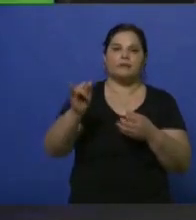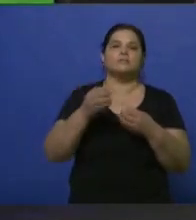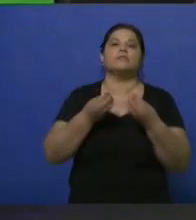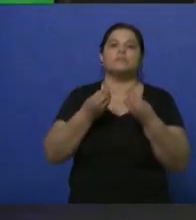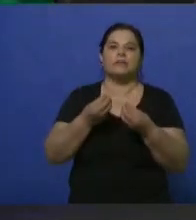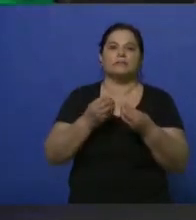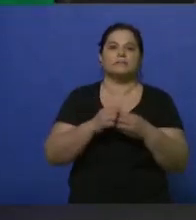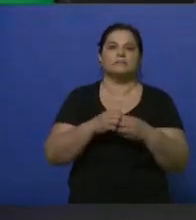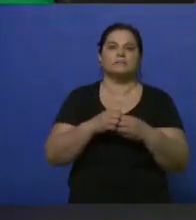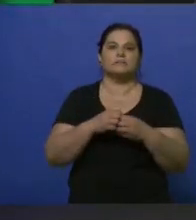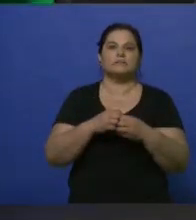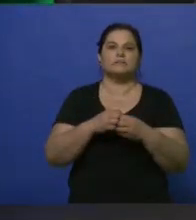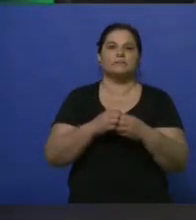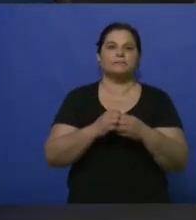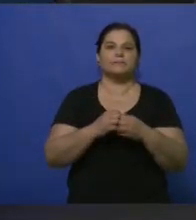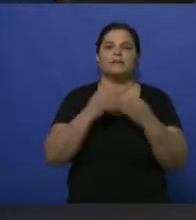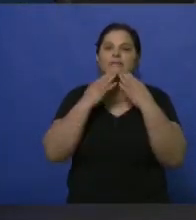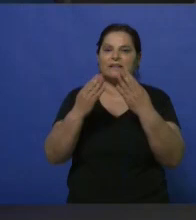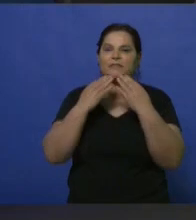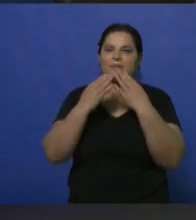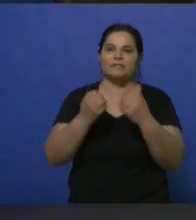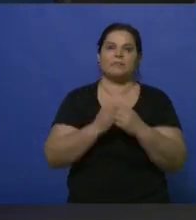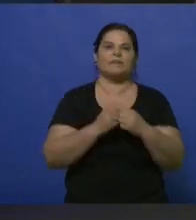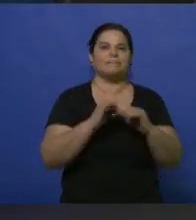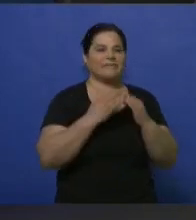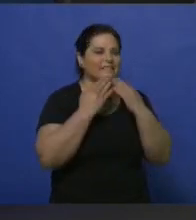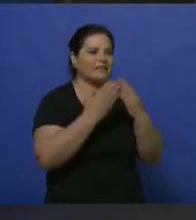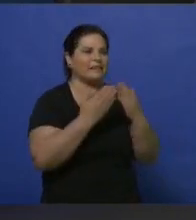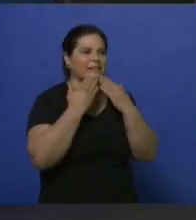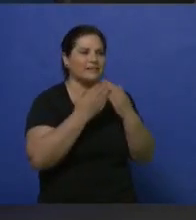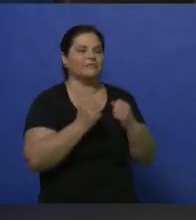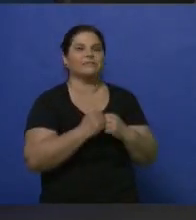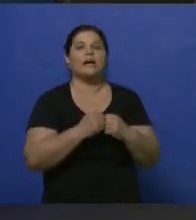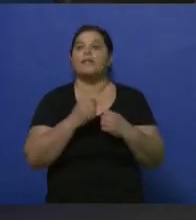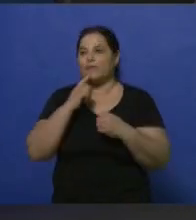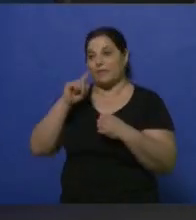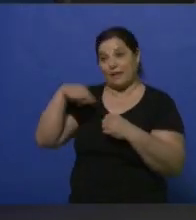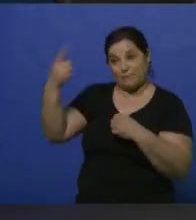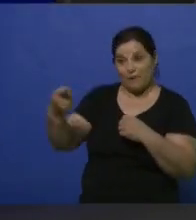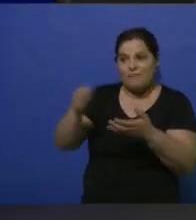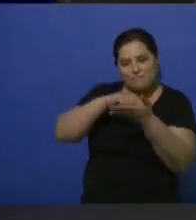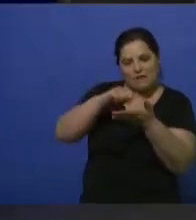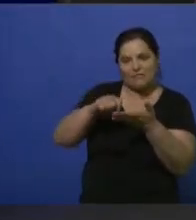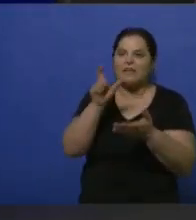la pura realidad. Es lo que hay. Es lo que hay. Gracias por haber venido. Gracias a vos. Después me anotas la frase que me dijiste del economista norteamericano. Dale.